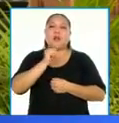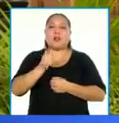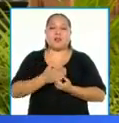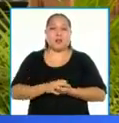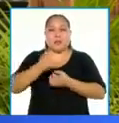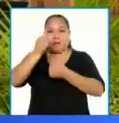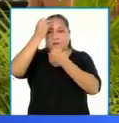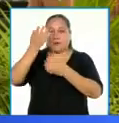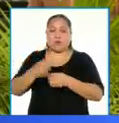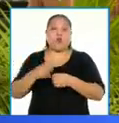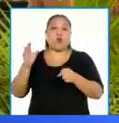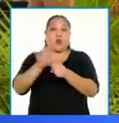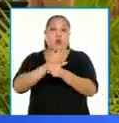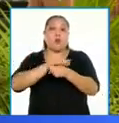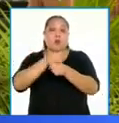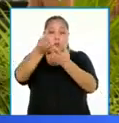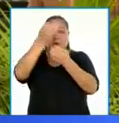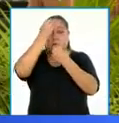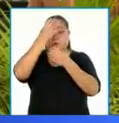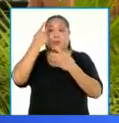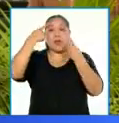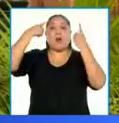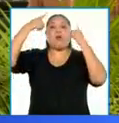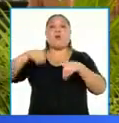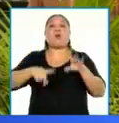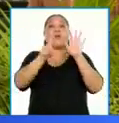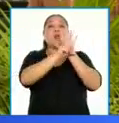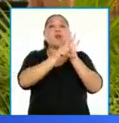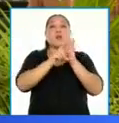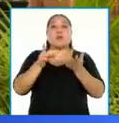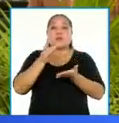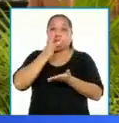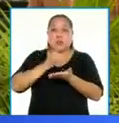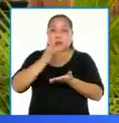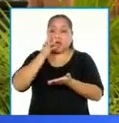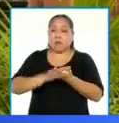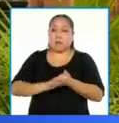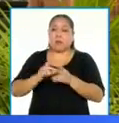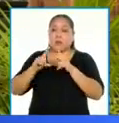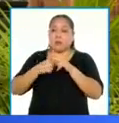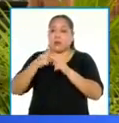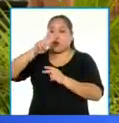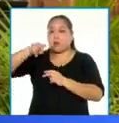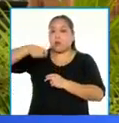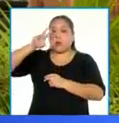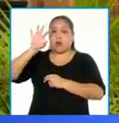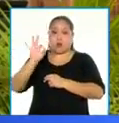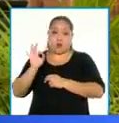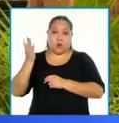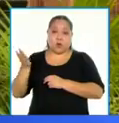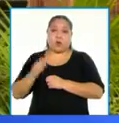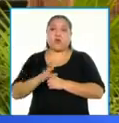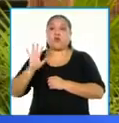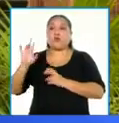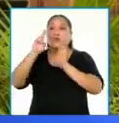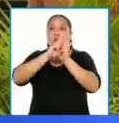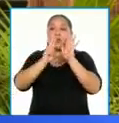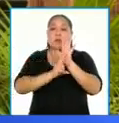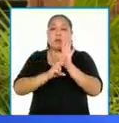todos. De acuerdo a la ley de medicamentos que rige desde el año 2009 y su reglamento